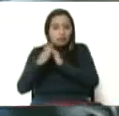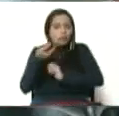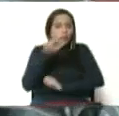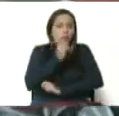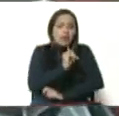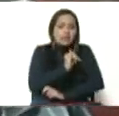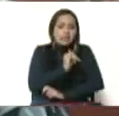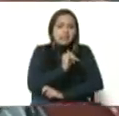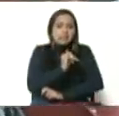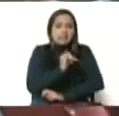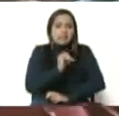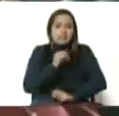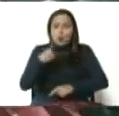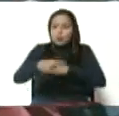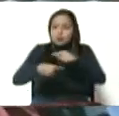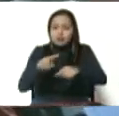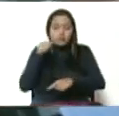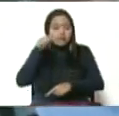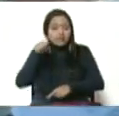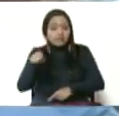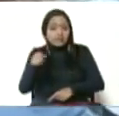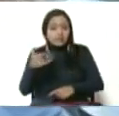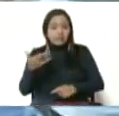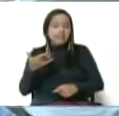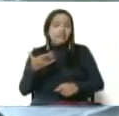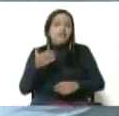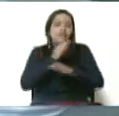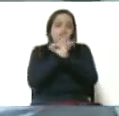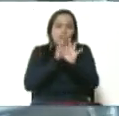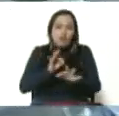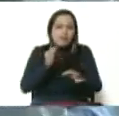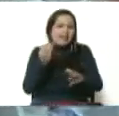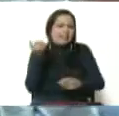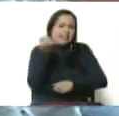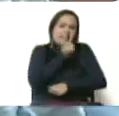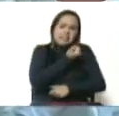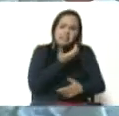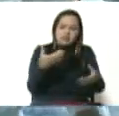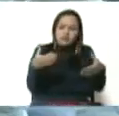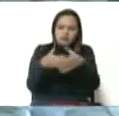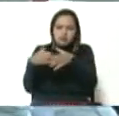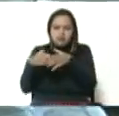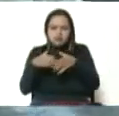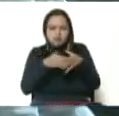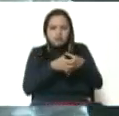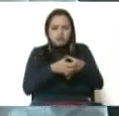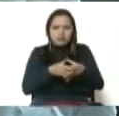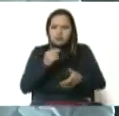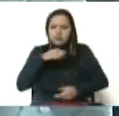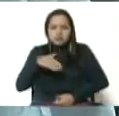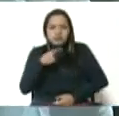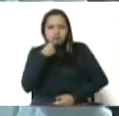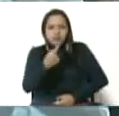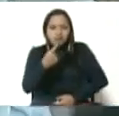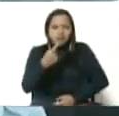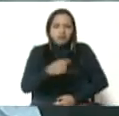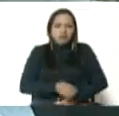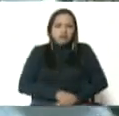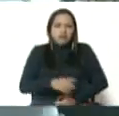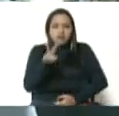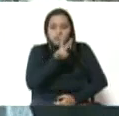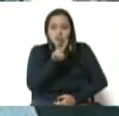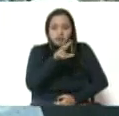severamente castigado pues, por este intento criminal de un grupo, que no podemos decirle de venezolanos, un grupo